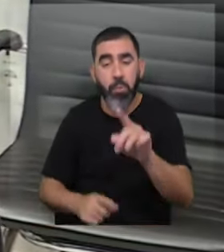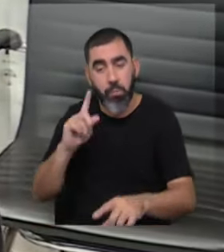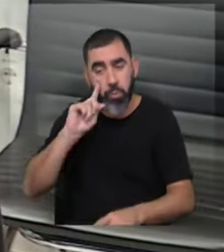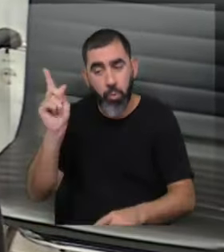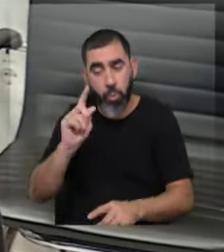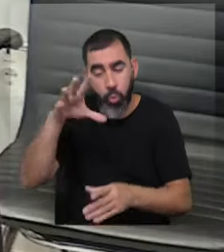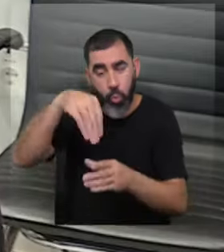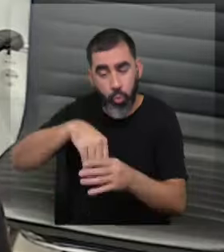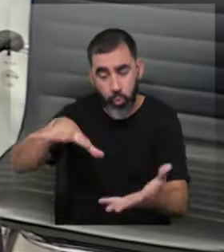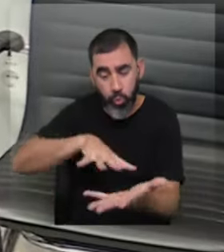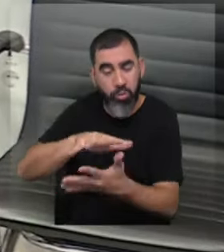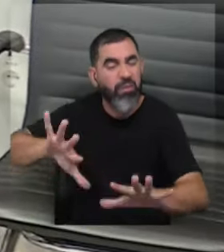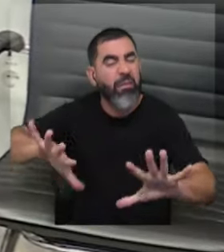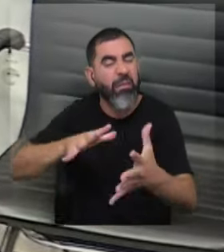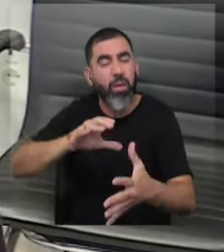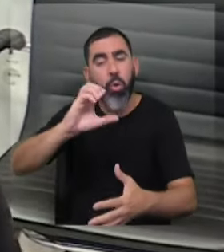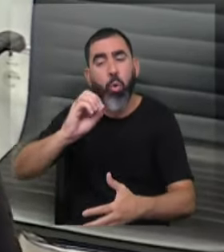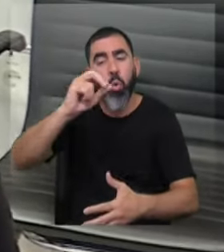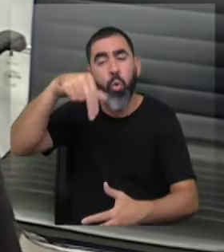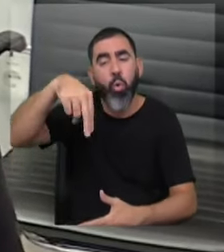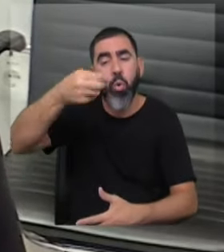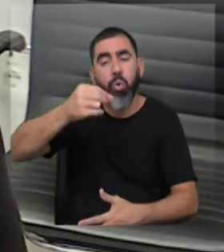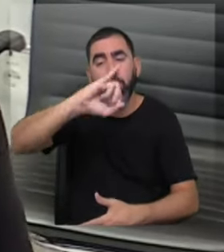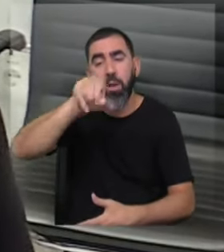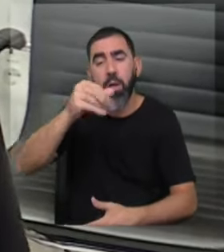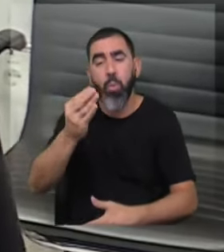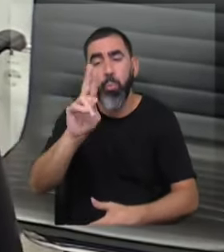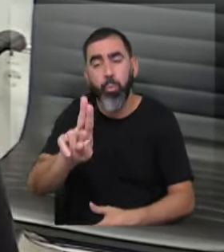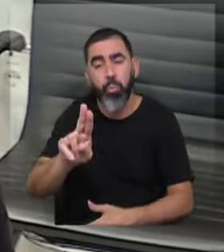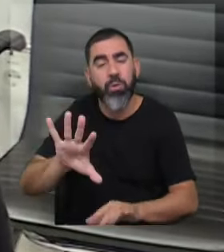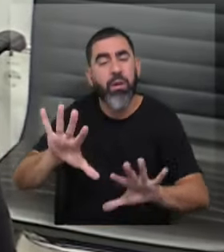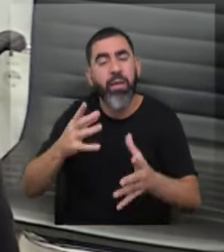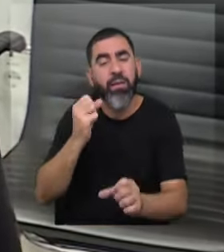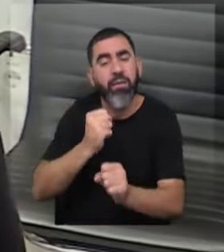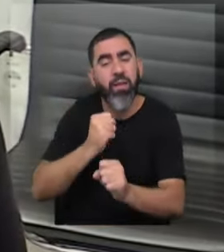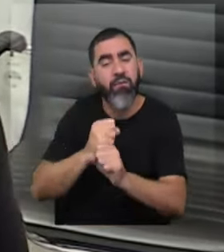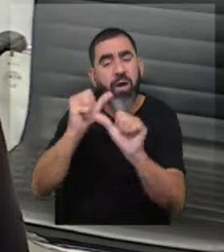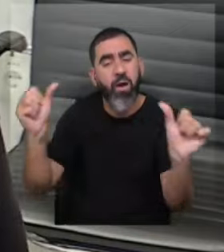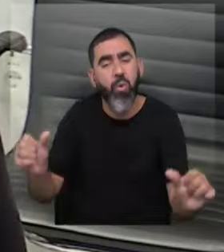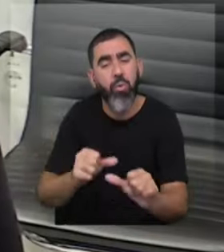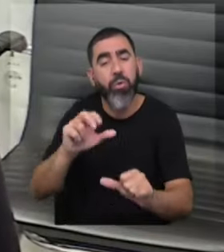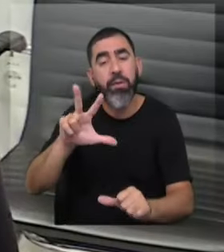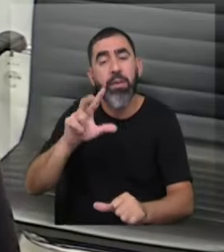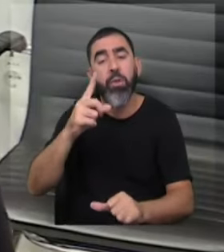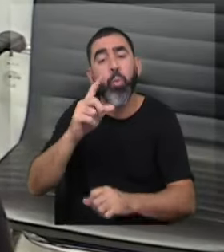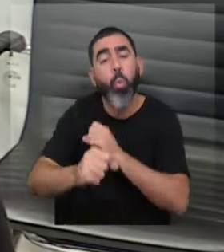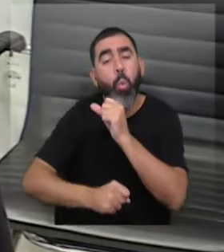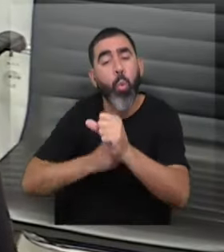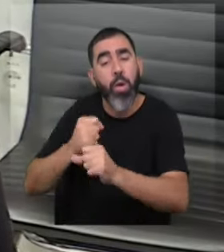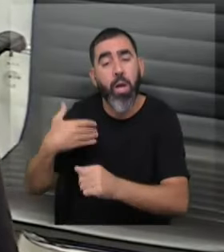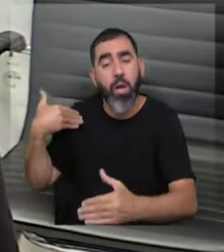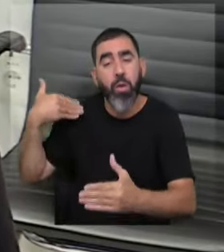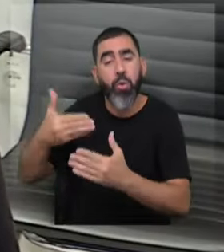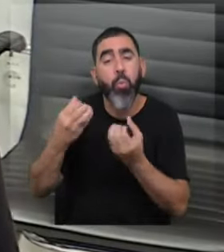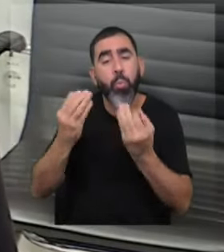desde adentro qué es la ONASPU, qué es la Organización Nacional, qué es el trabajo que hacemos hace más de 31 años y por qué